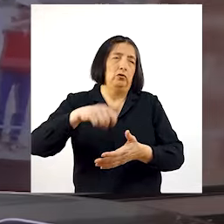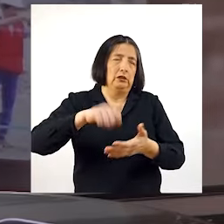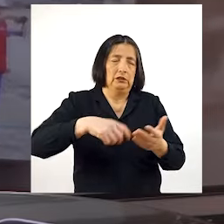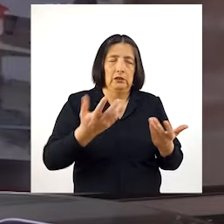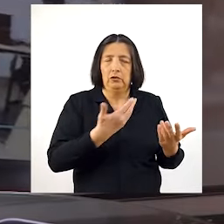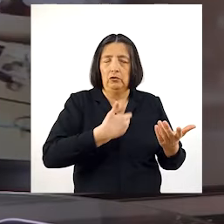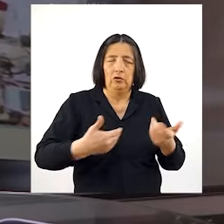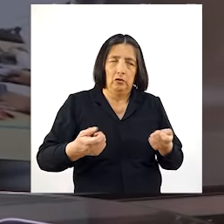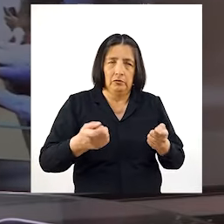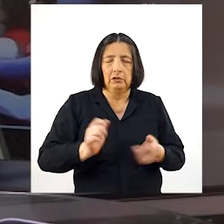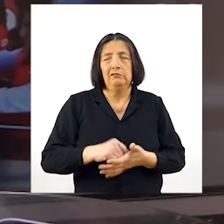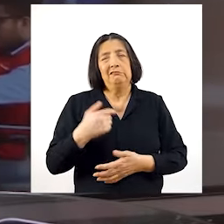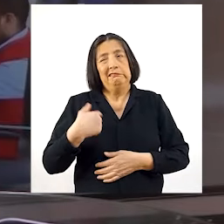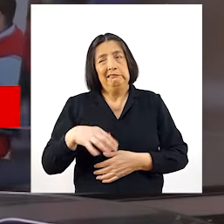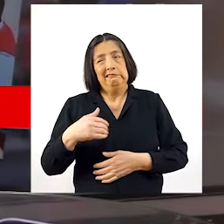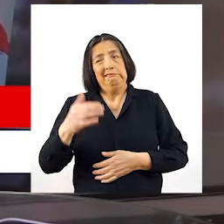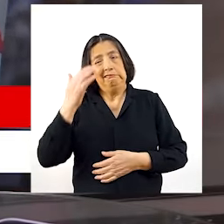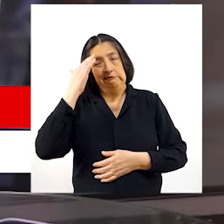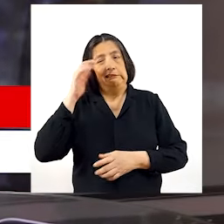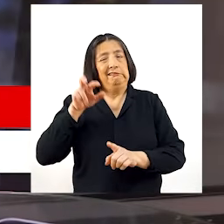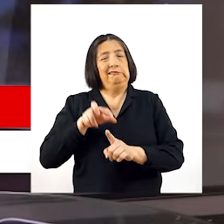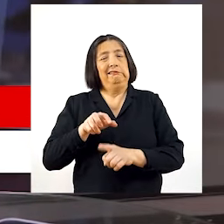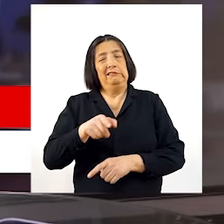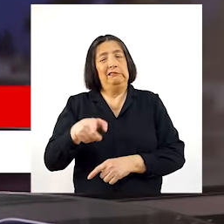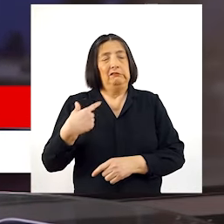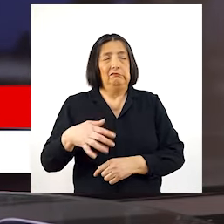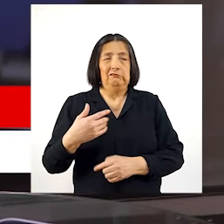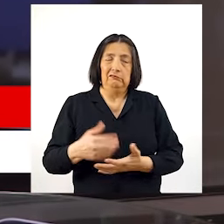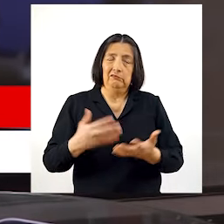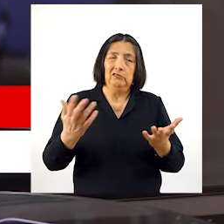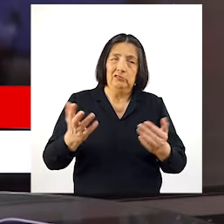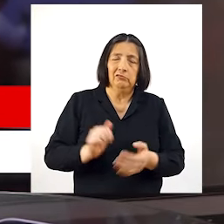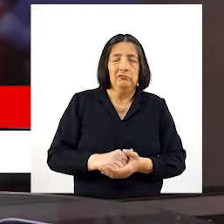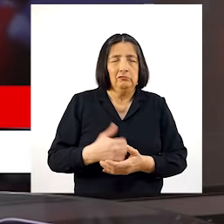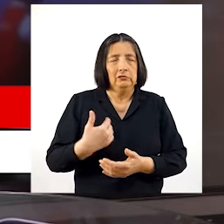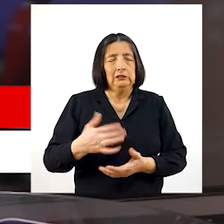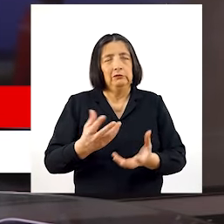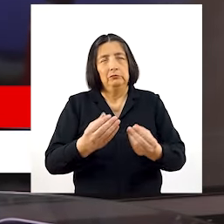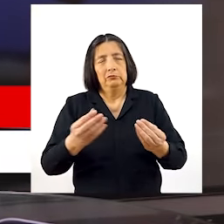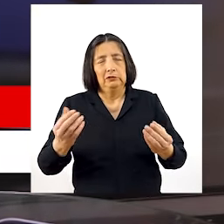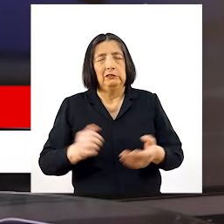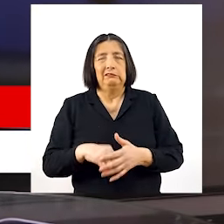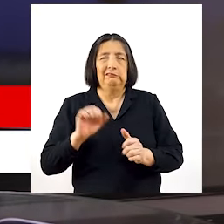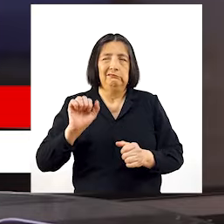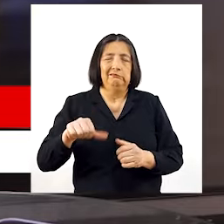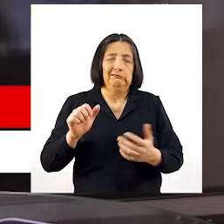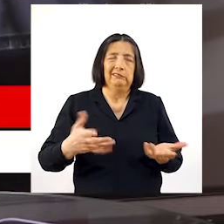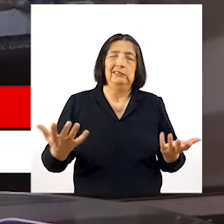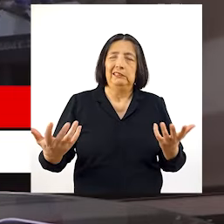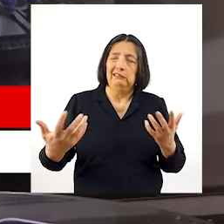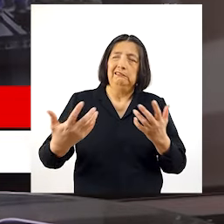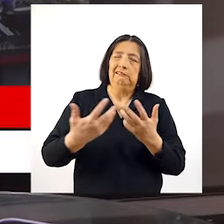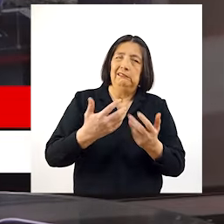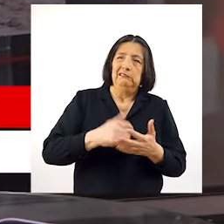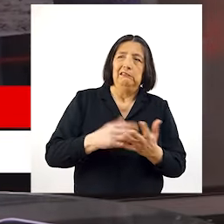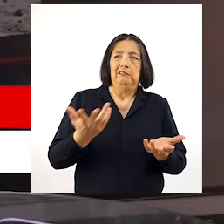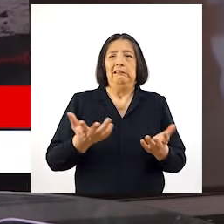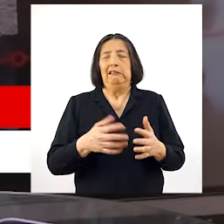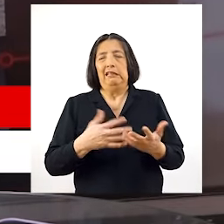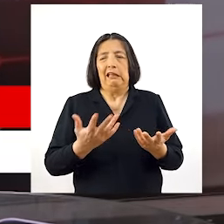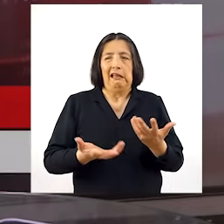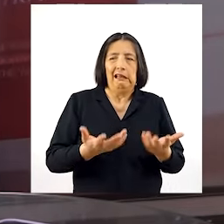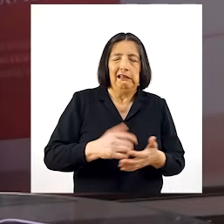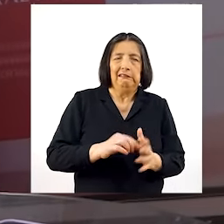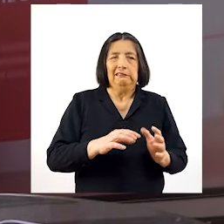Estado. Y como bien sabemos, eso es justamente uno de los aspectos que muchas veces se relaciona con casos de nepotismo,